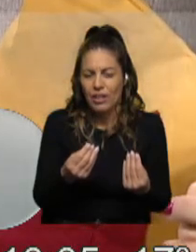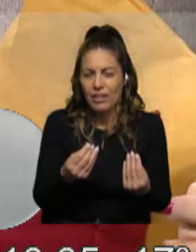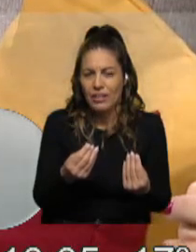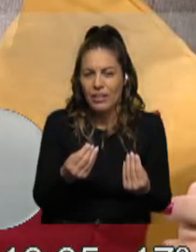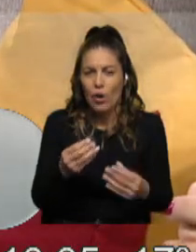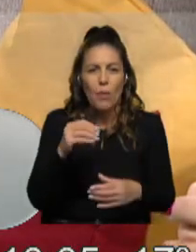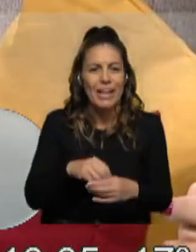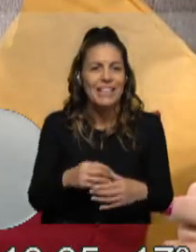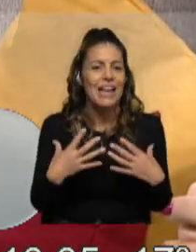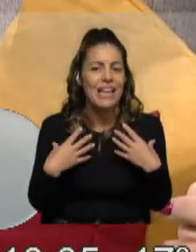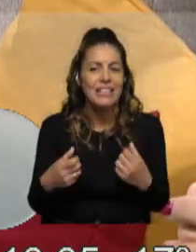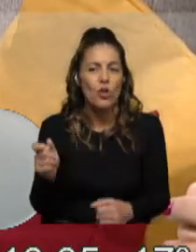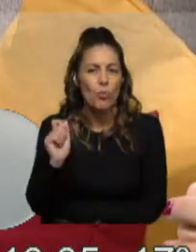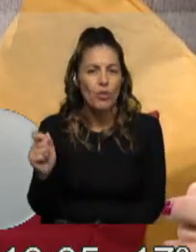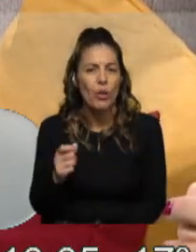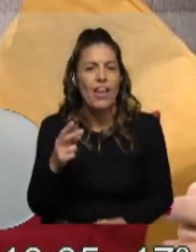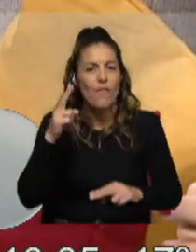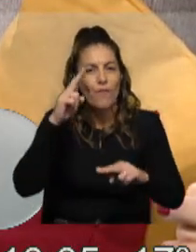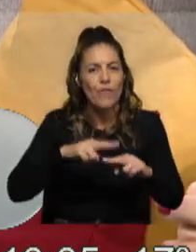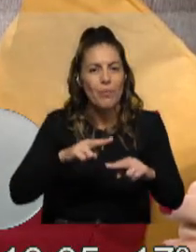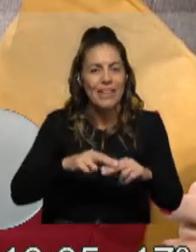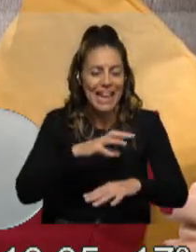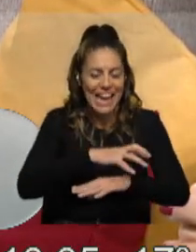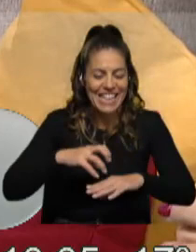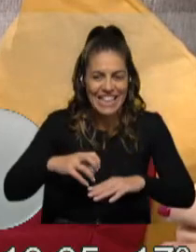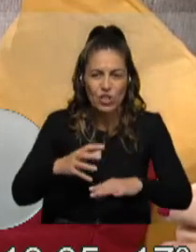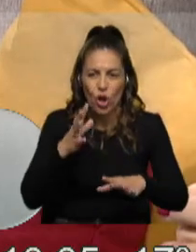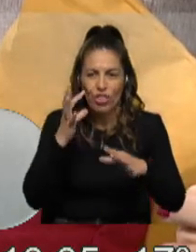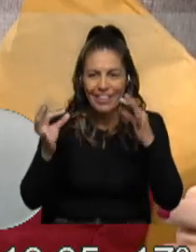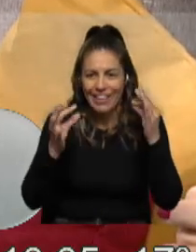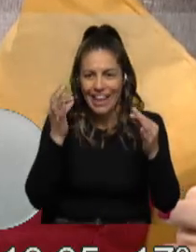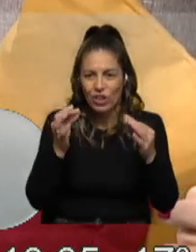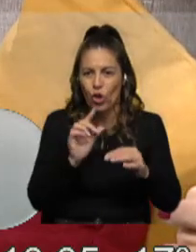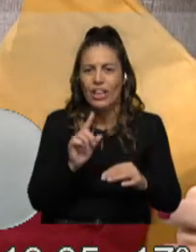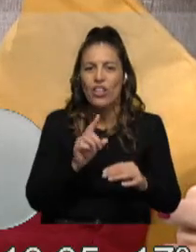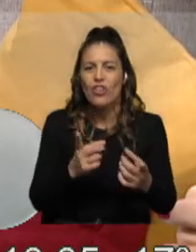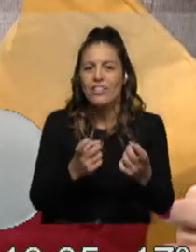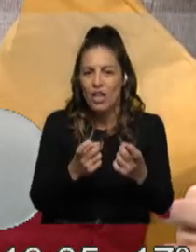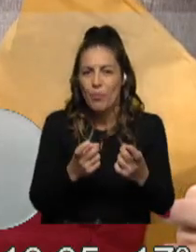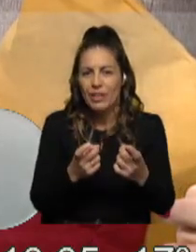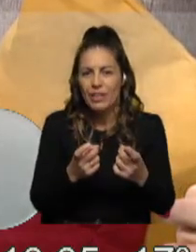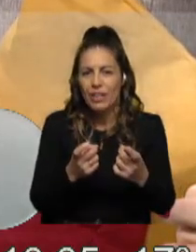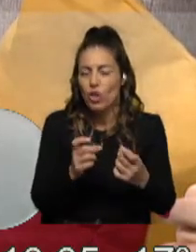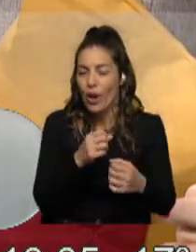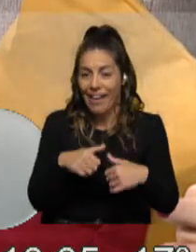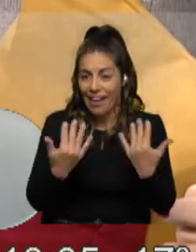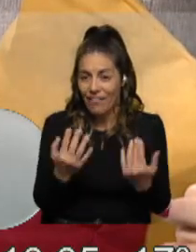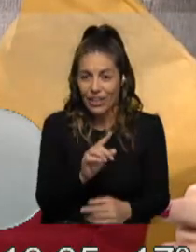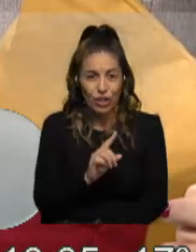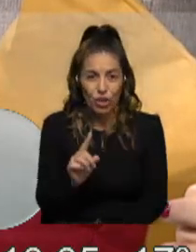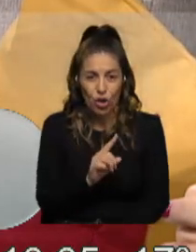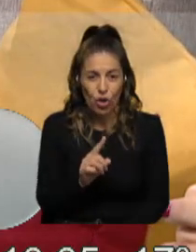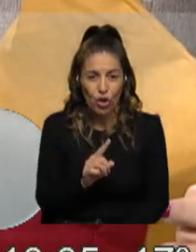implicancia en la salud pública? Porque hay una enfermedad que se llama el arañazo del gato, que no necesariamente no es muy grave, pero en